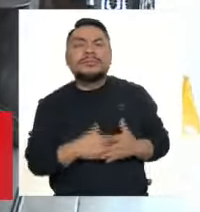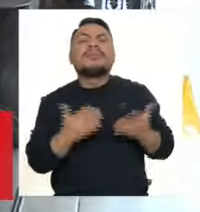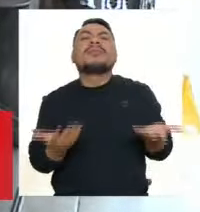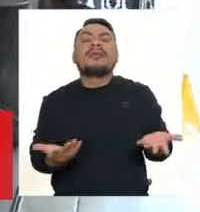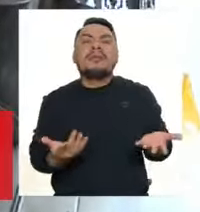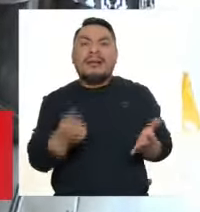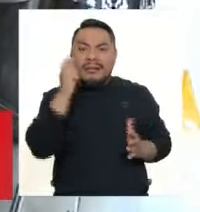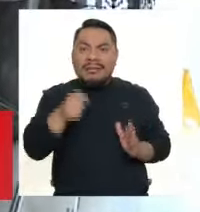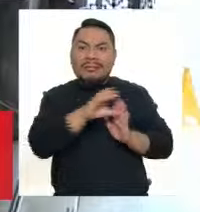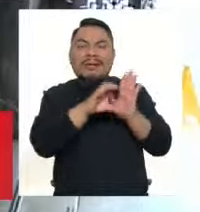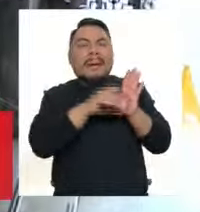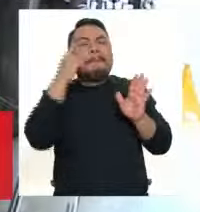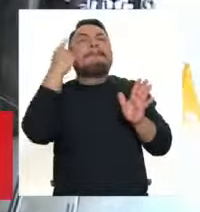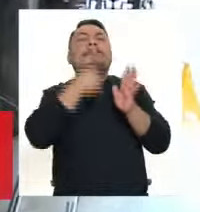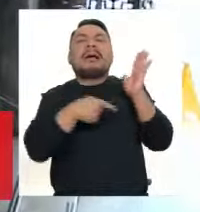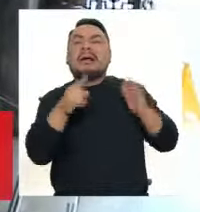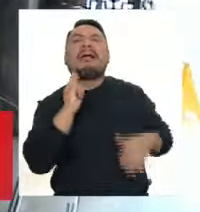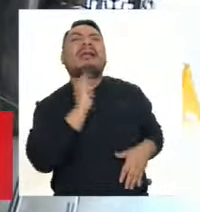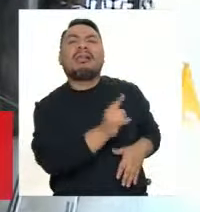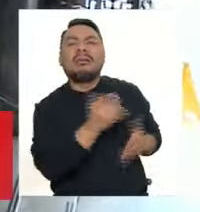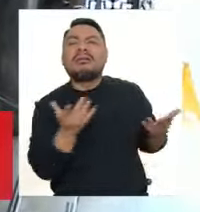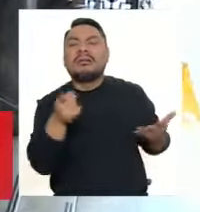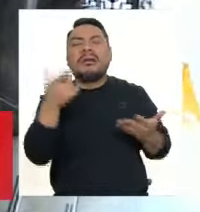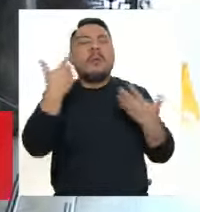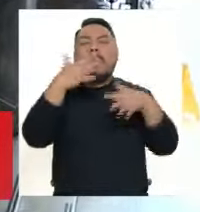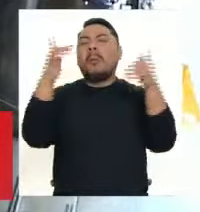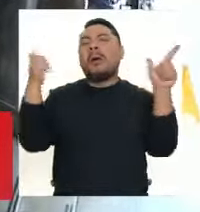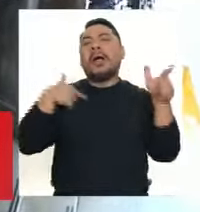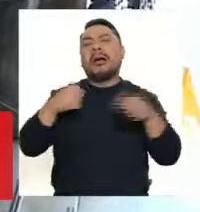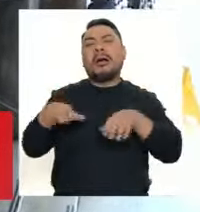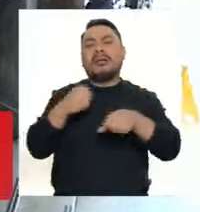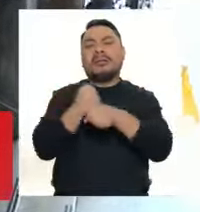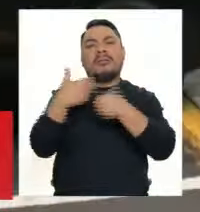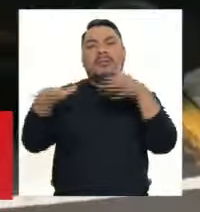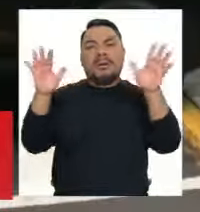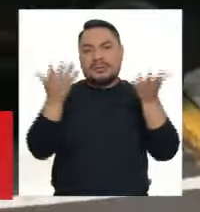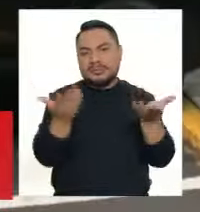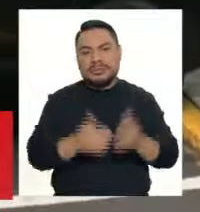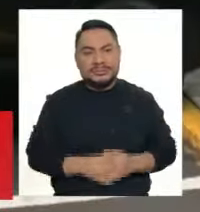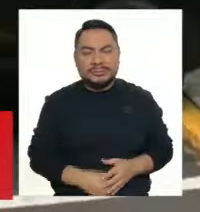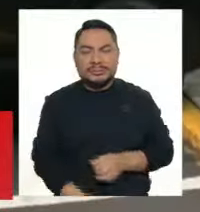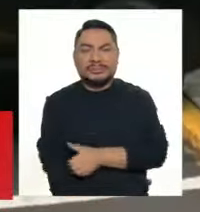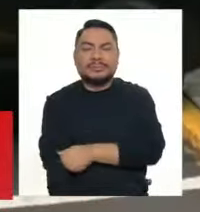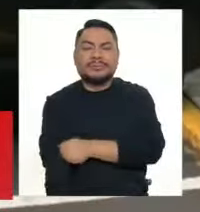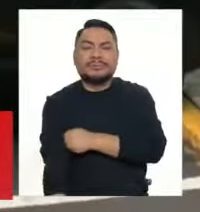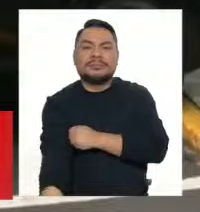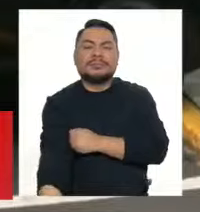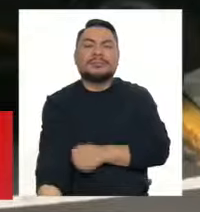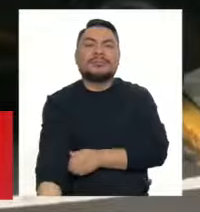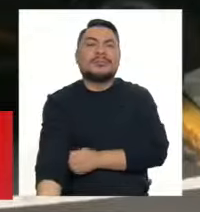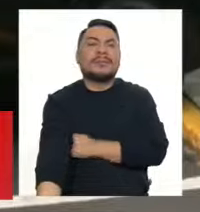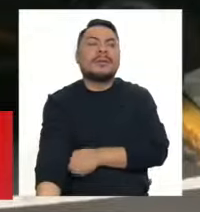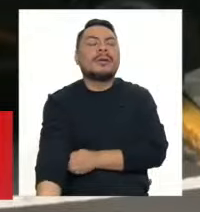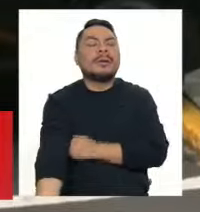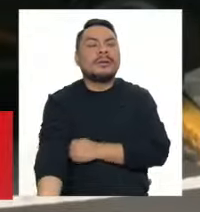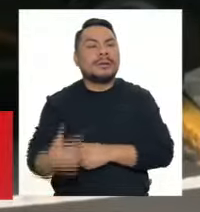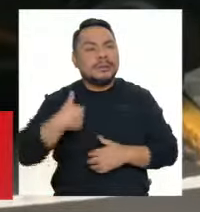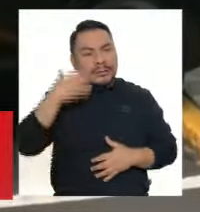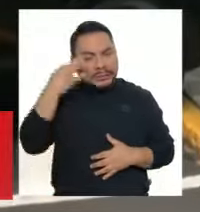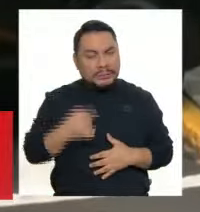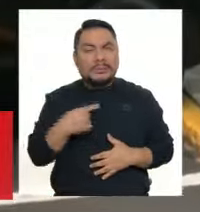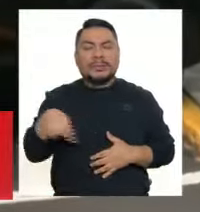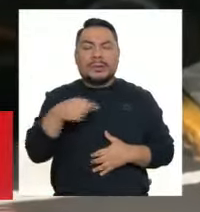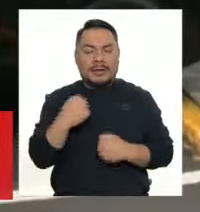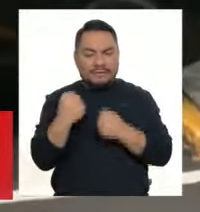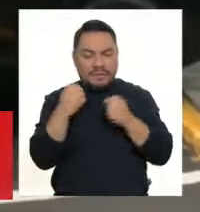rayos tenemos un Tribunal Constitucional si al final del día el Poder Judicial hace lo que se le da la gana? Yo creo que debemos fortalecer las instituciones, sea